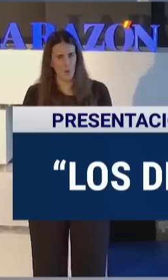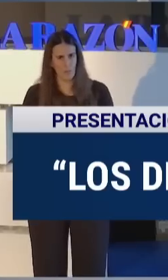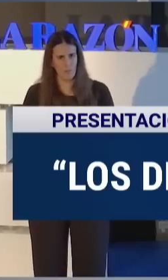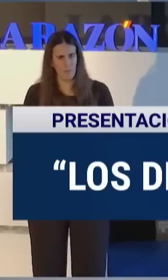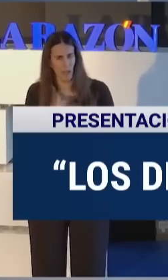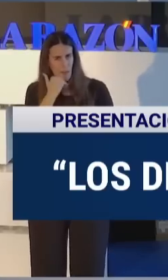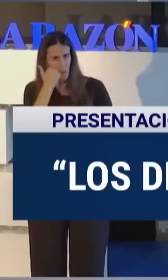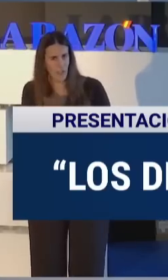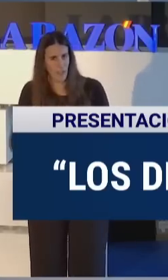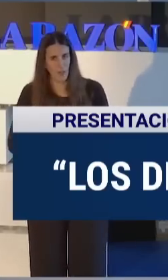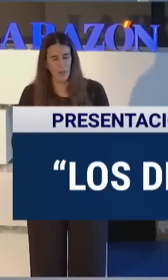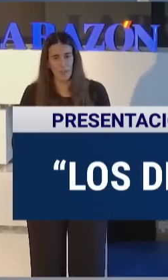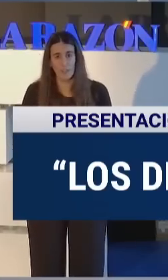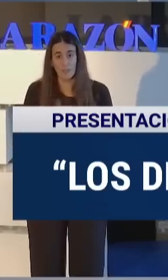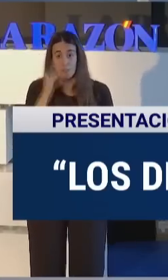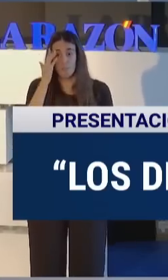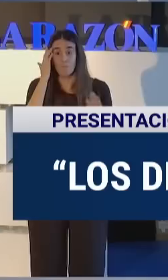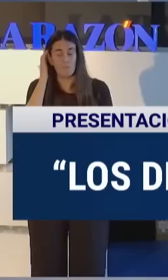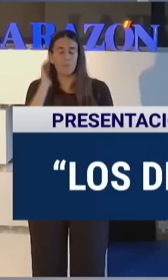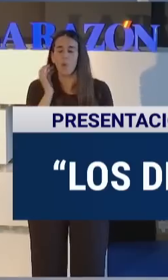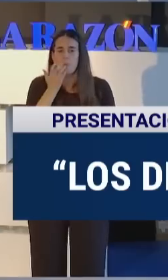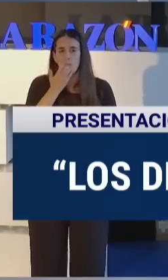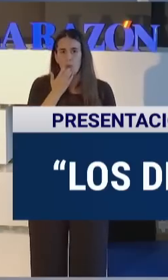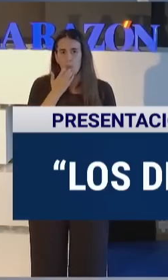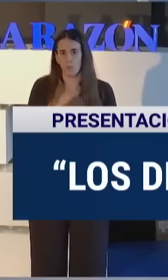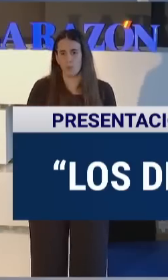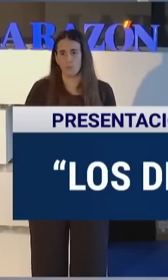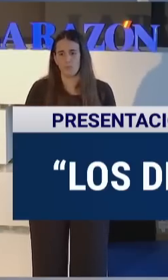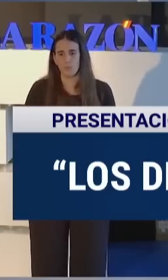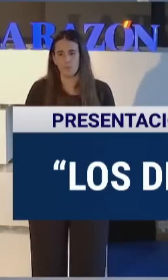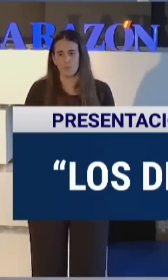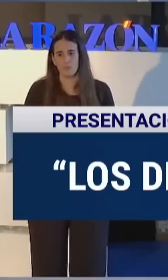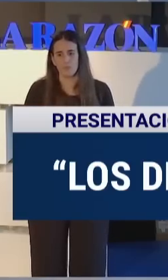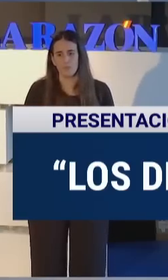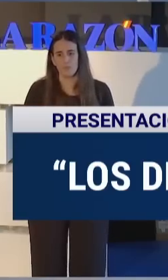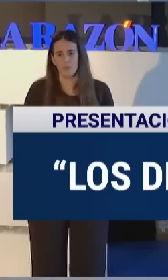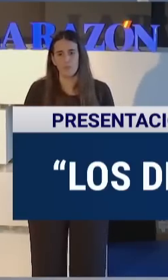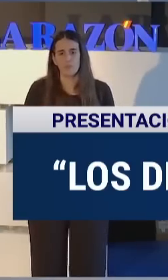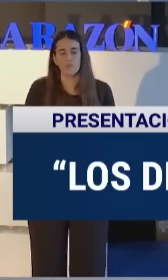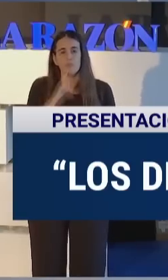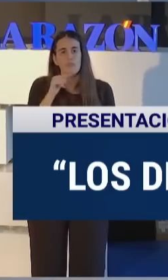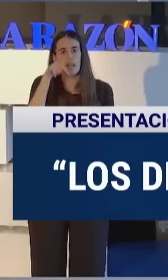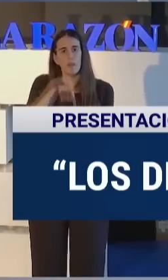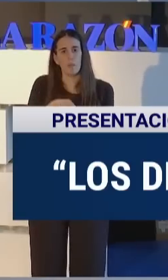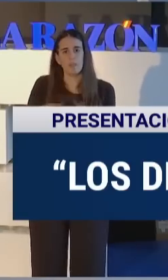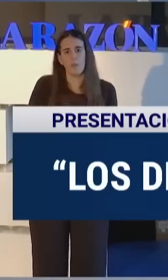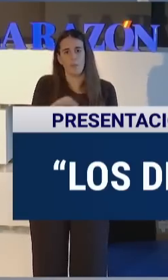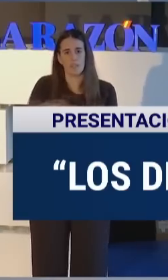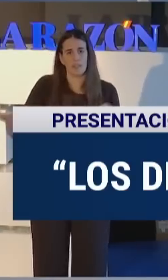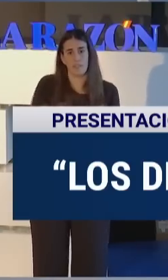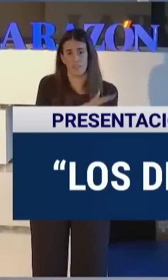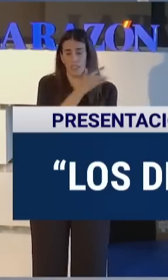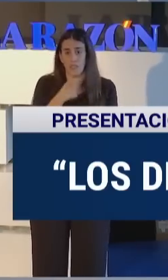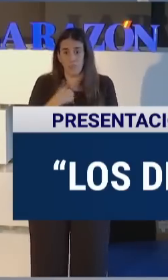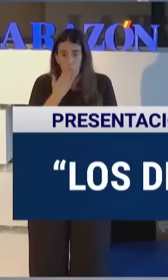fea. Entonces, o por ejemplo, digamos, financiarlo con emisión monetaria, que es un impuesto no legislado. Digo, los impuestos son un